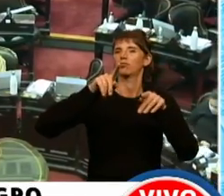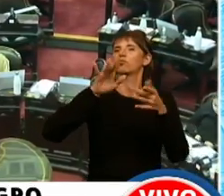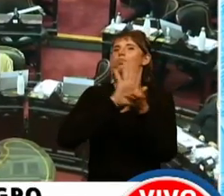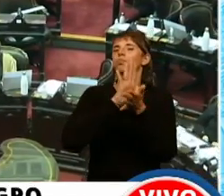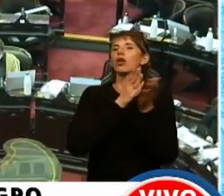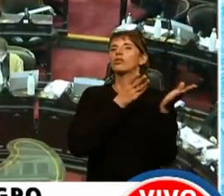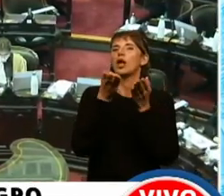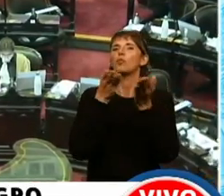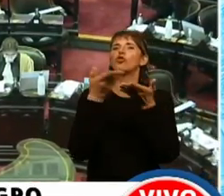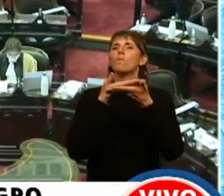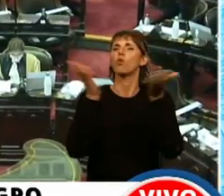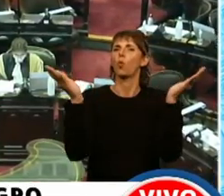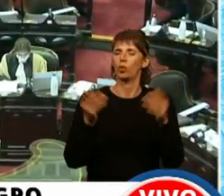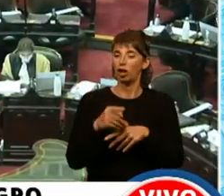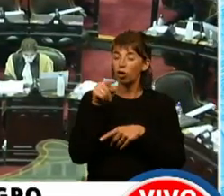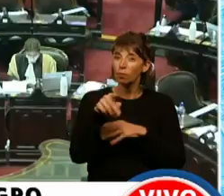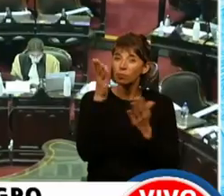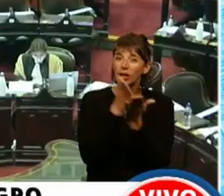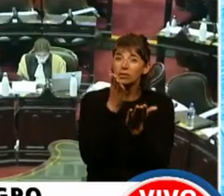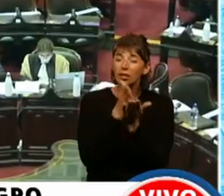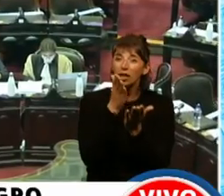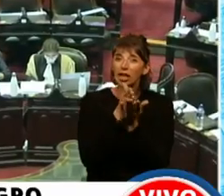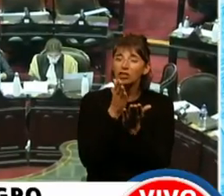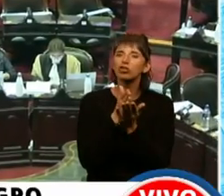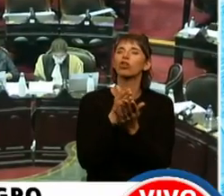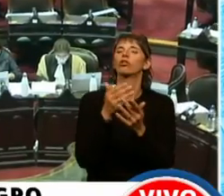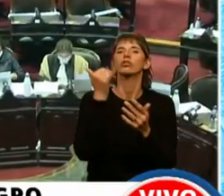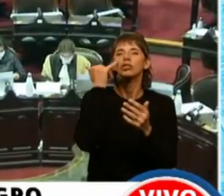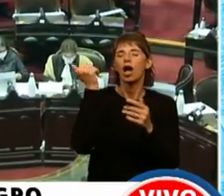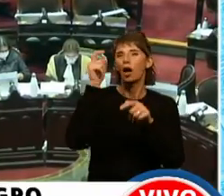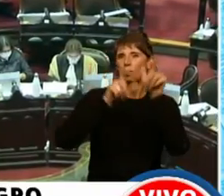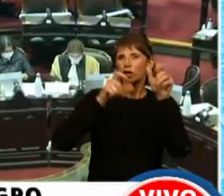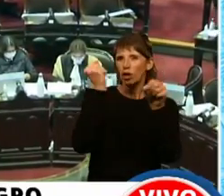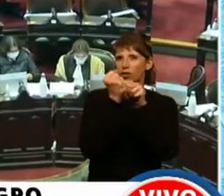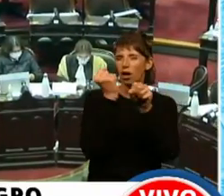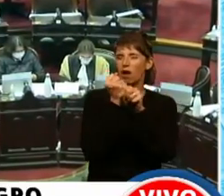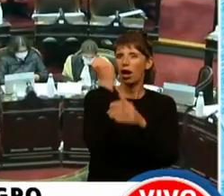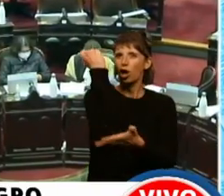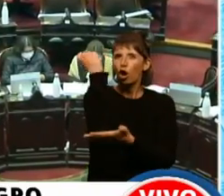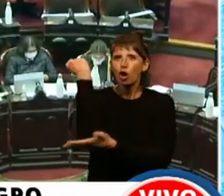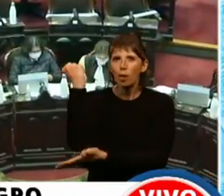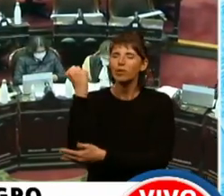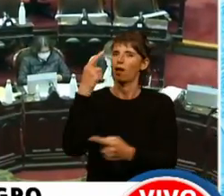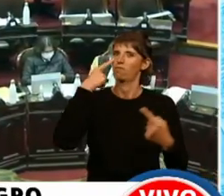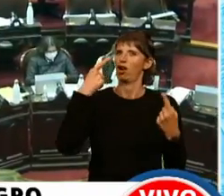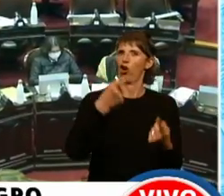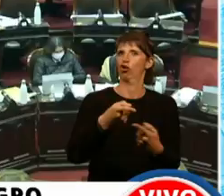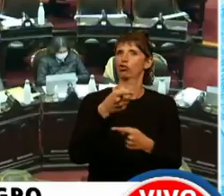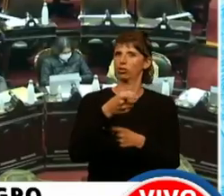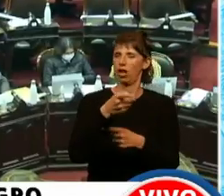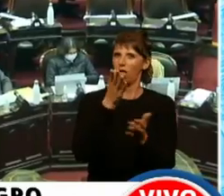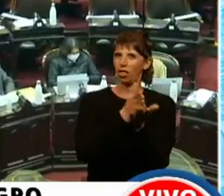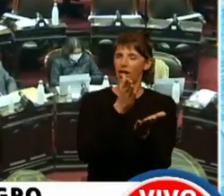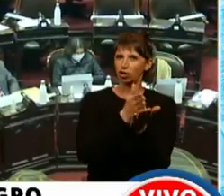ha sido reconocido por nuevos economistas y ha sido conceptualizado como